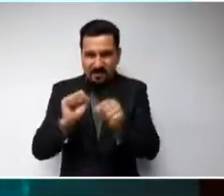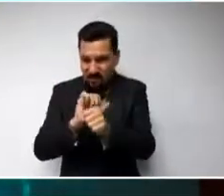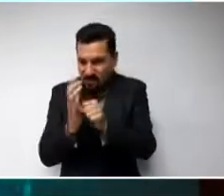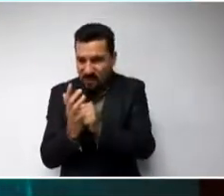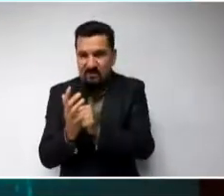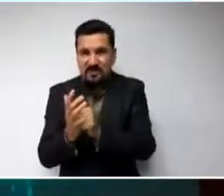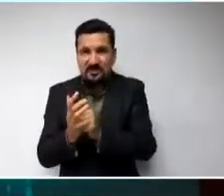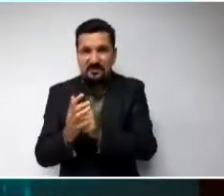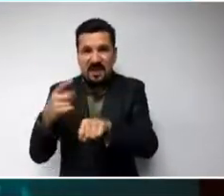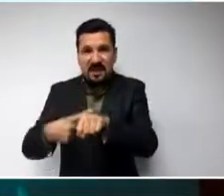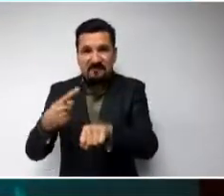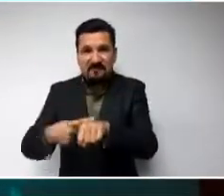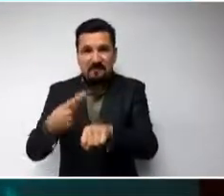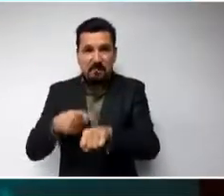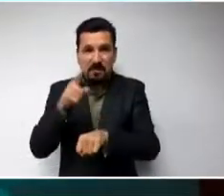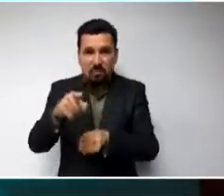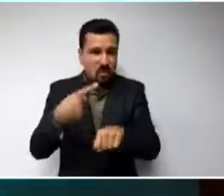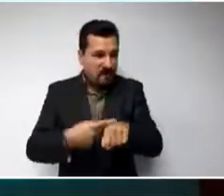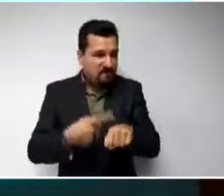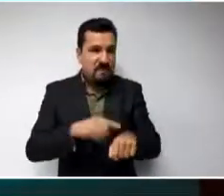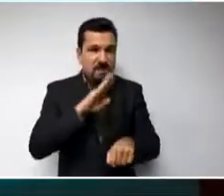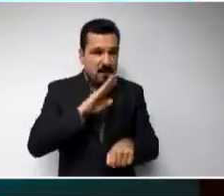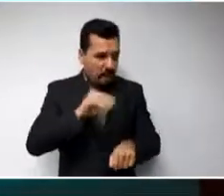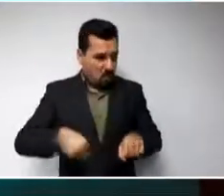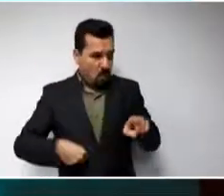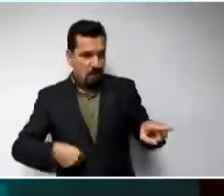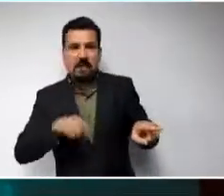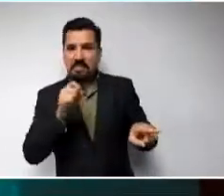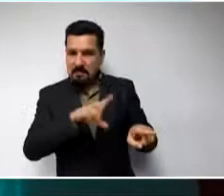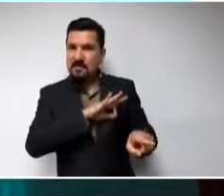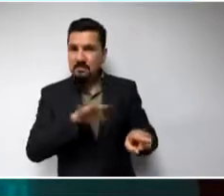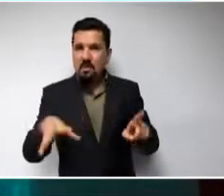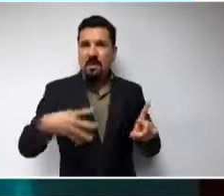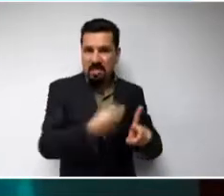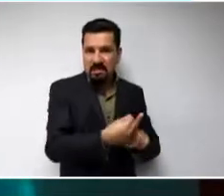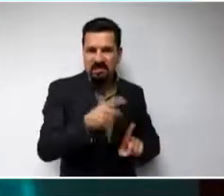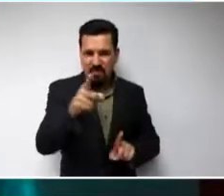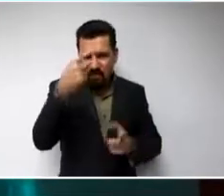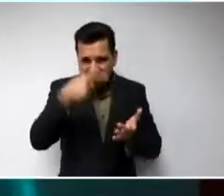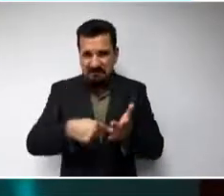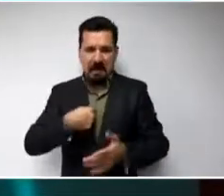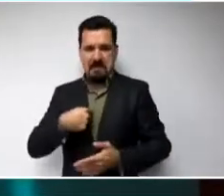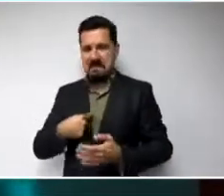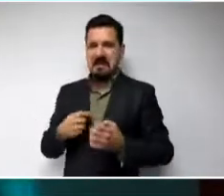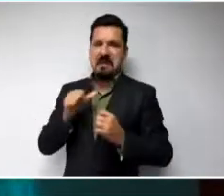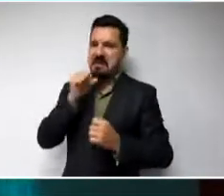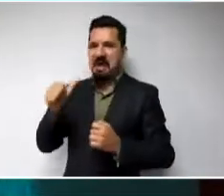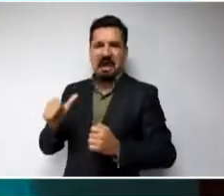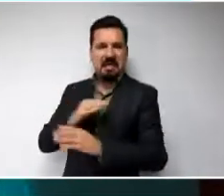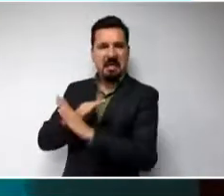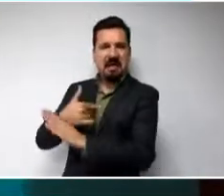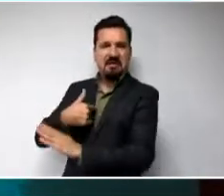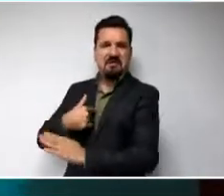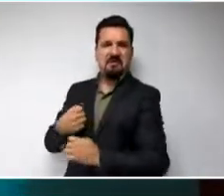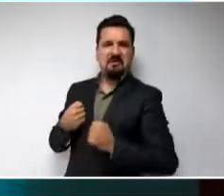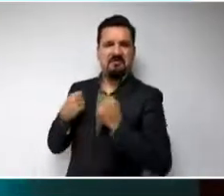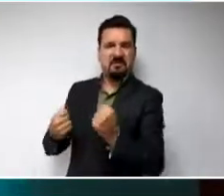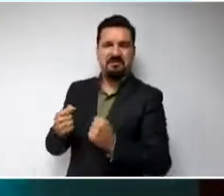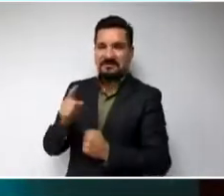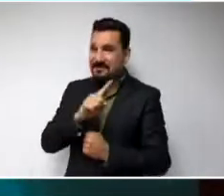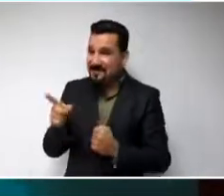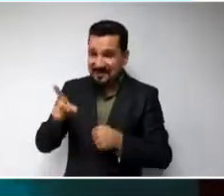y pecadores no creas que a ti no te va a pasar por eso estos días son